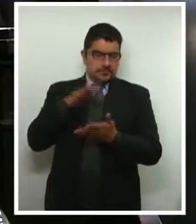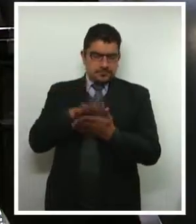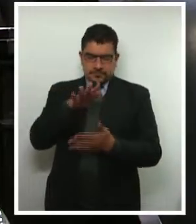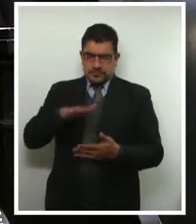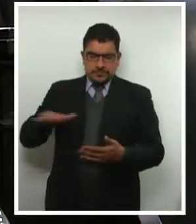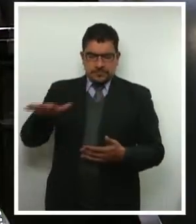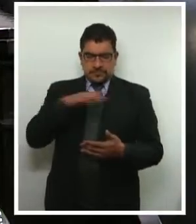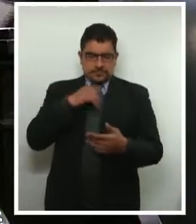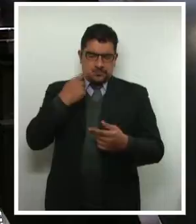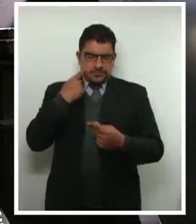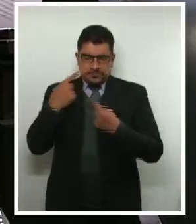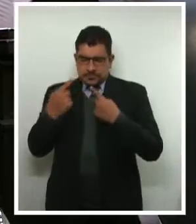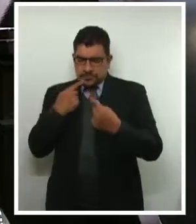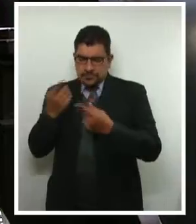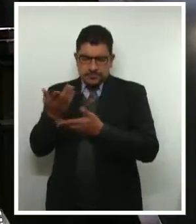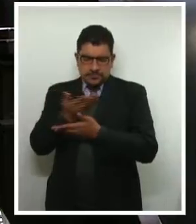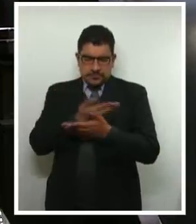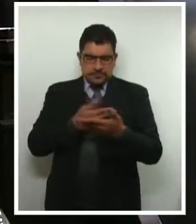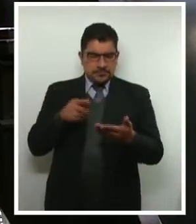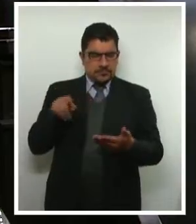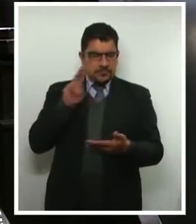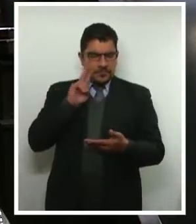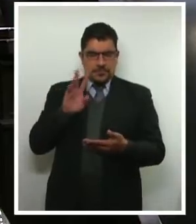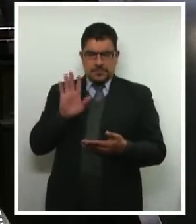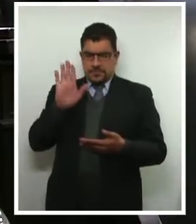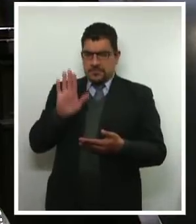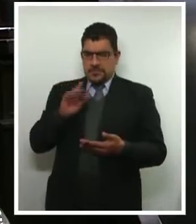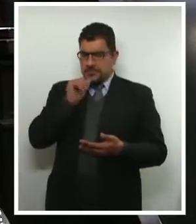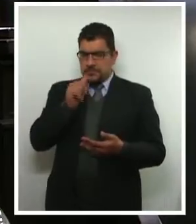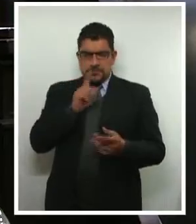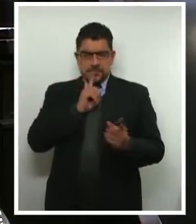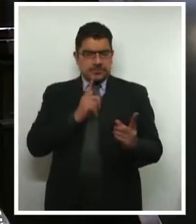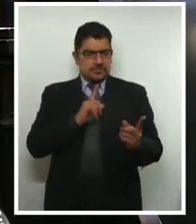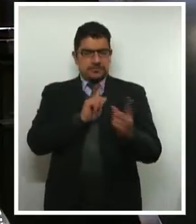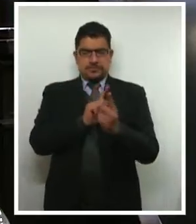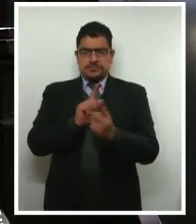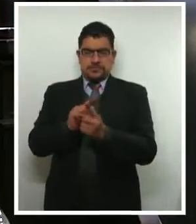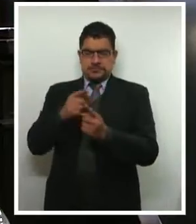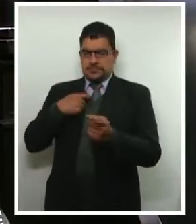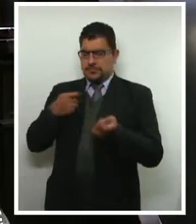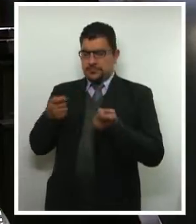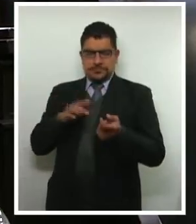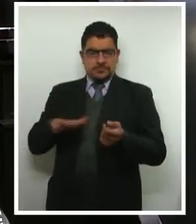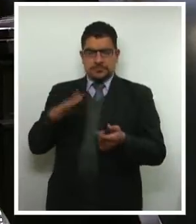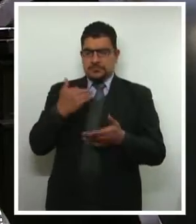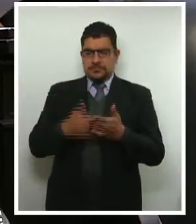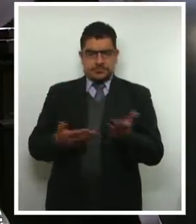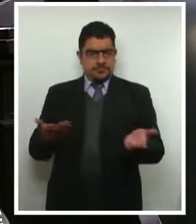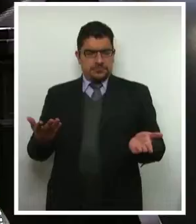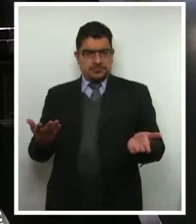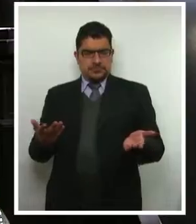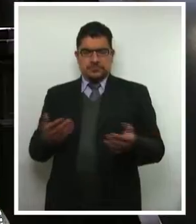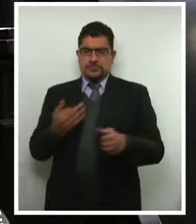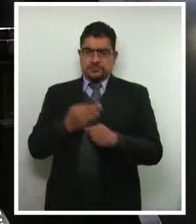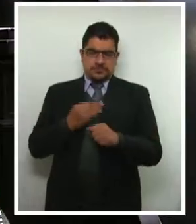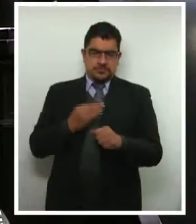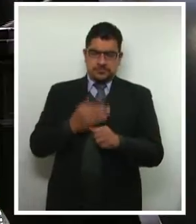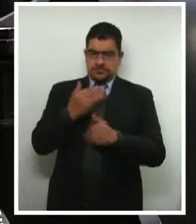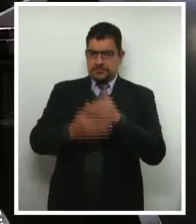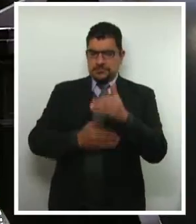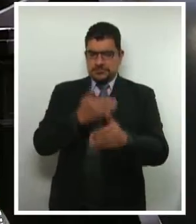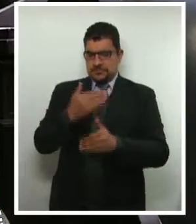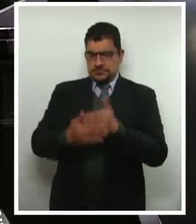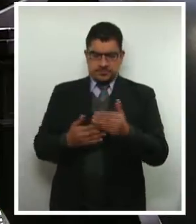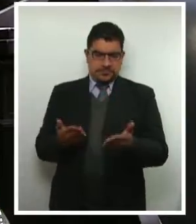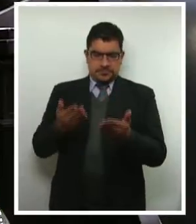ellos, y pareciera que no platicó con muchos de los coordinadores. Ya no fue emoción. Fue un procedimiento que